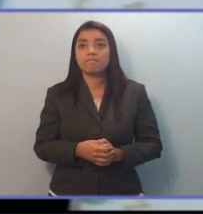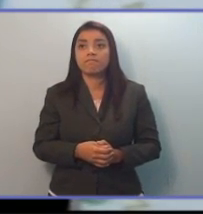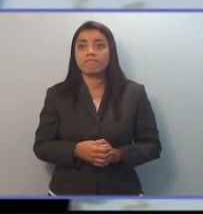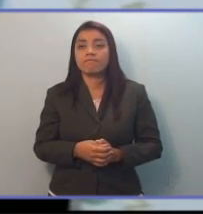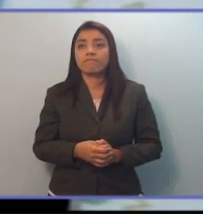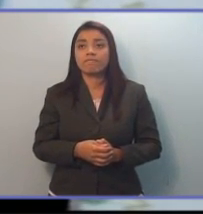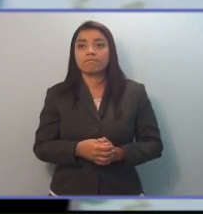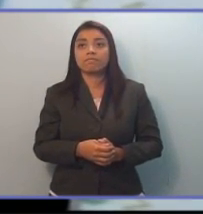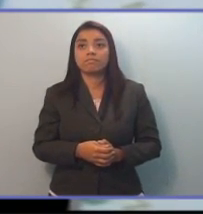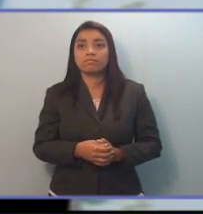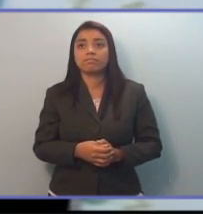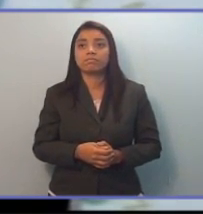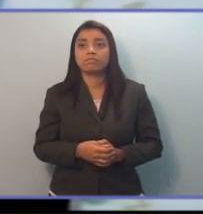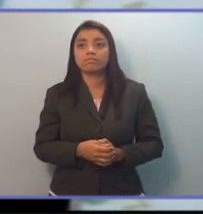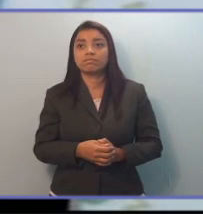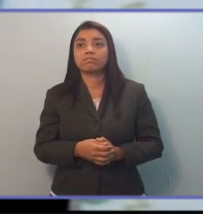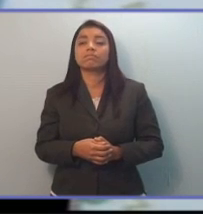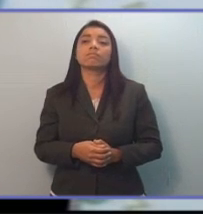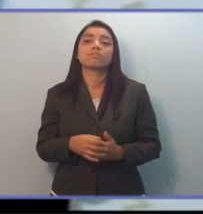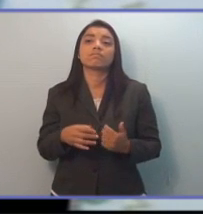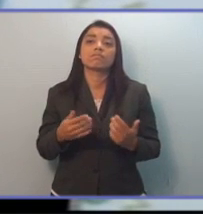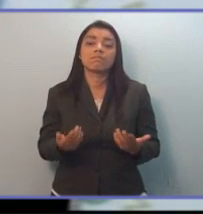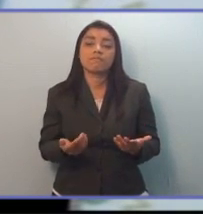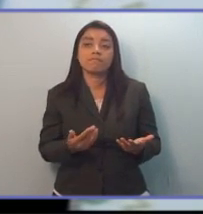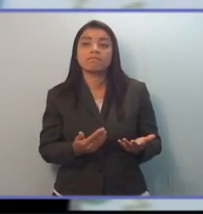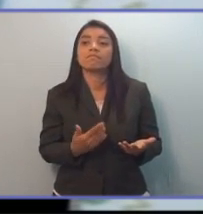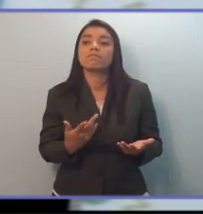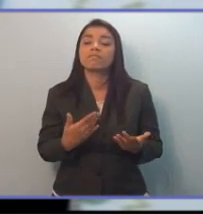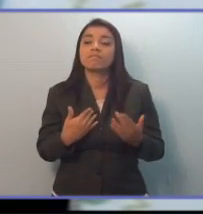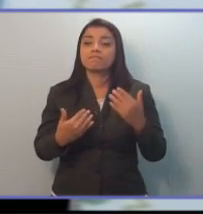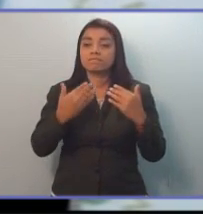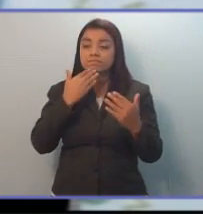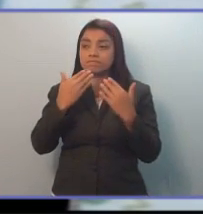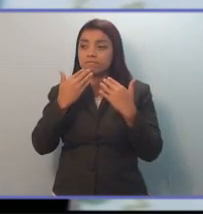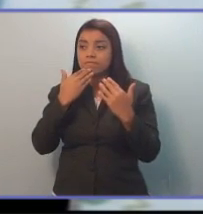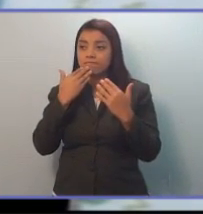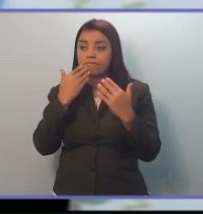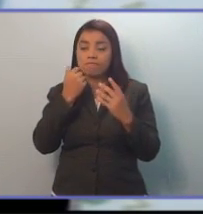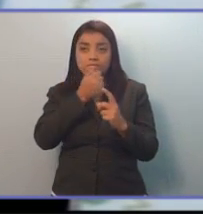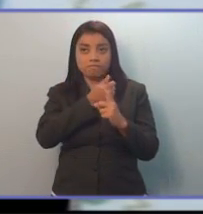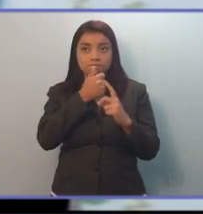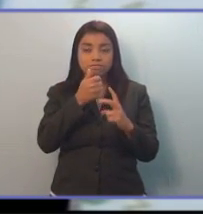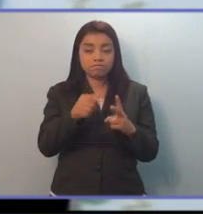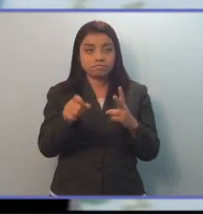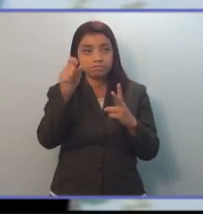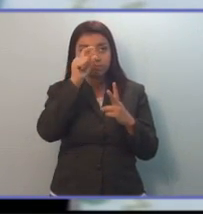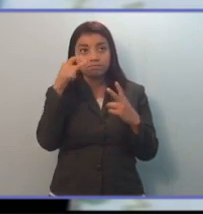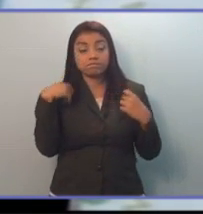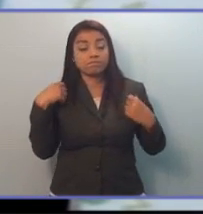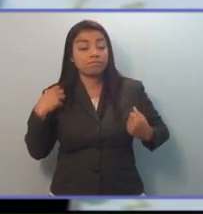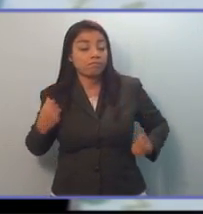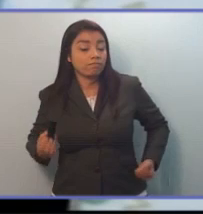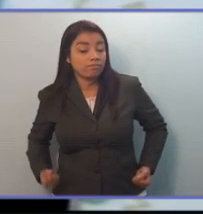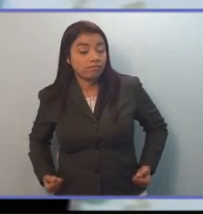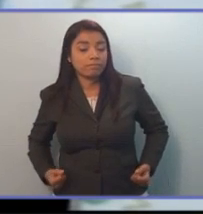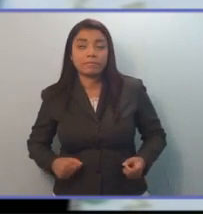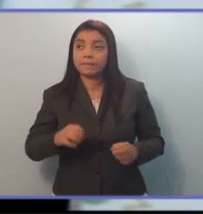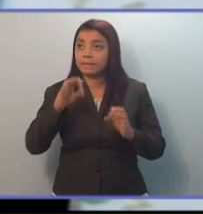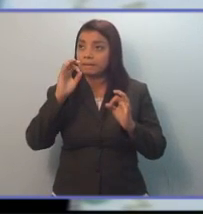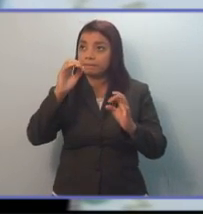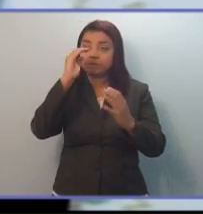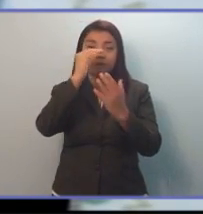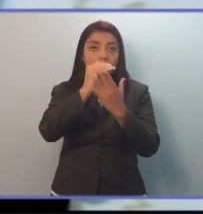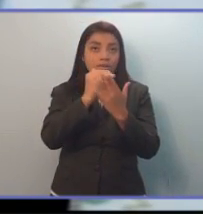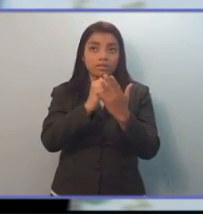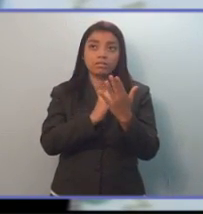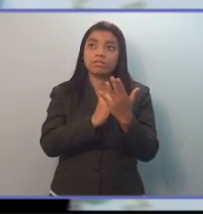porque primero establece las atribuciones que debe tener cada órgano del Estado, bien definidas, incluso